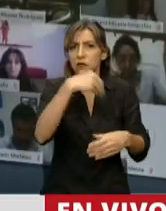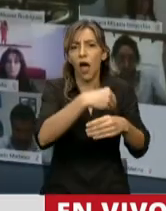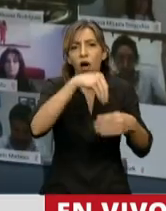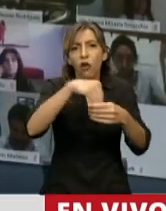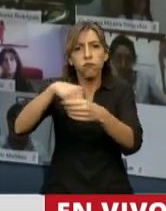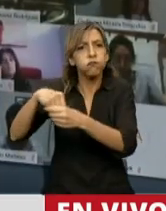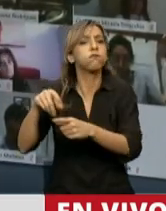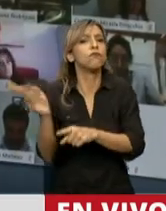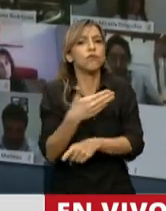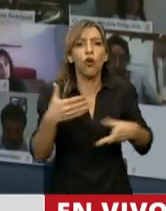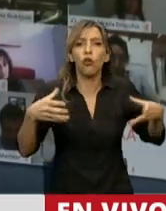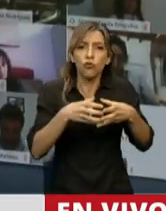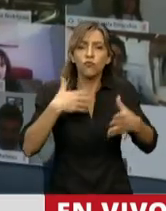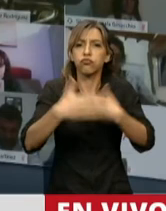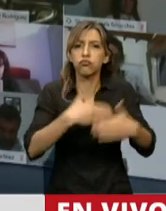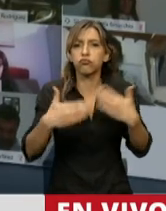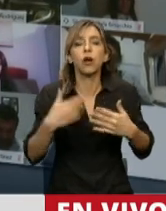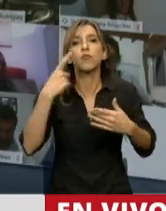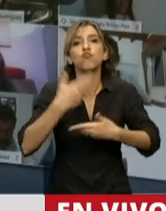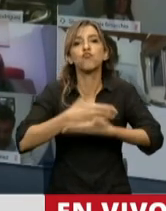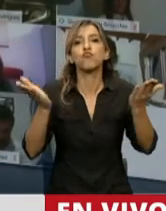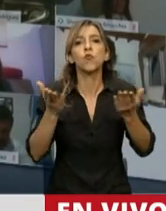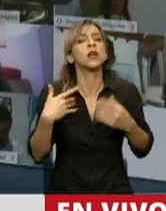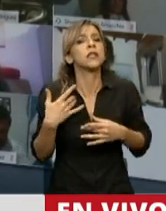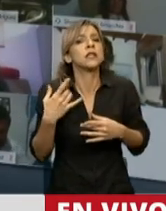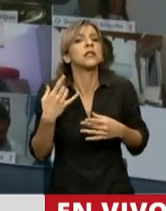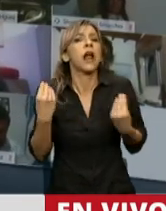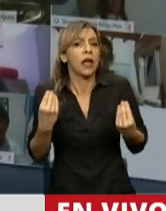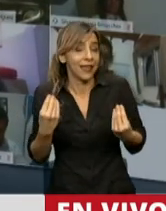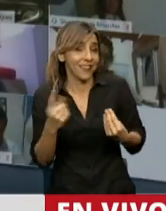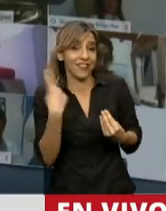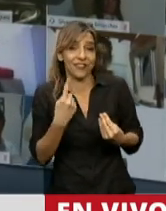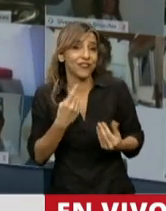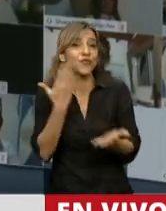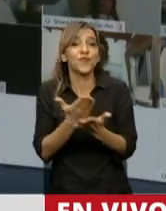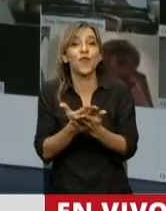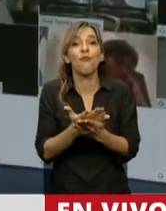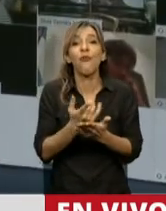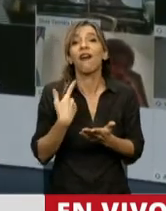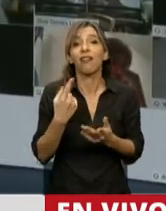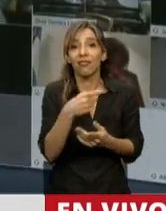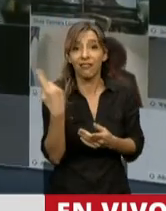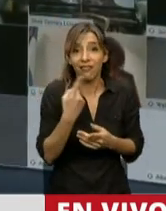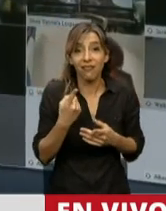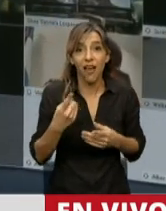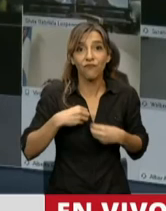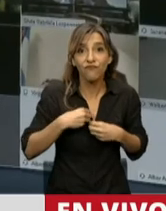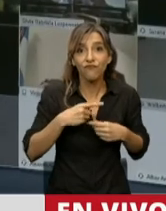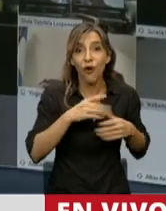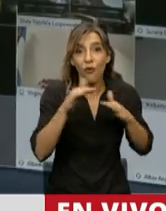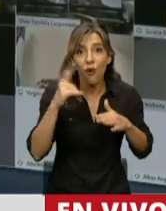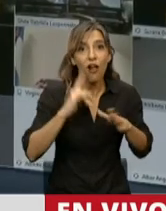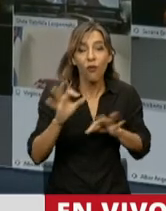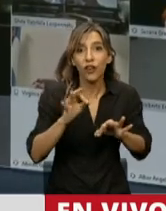políticos, mostrando a las claras que cuando nos proponemos la elaboración conjunta de políticas públicas, obtenemos resultados